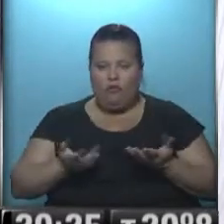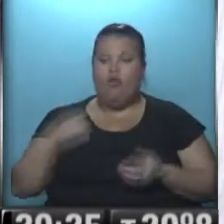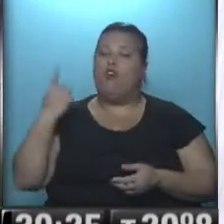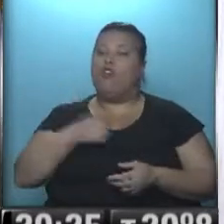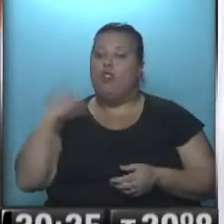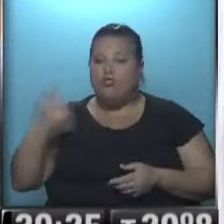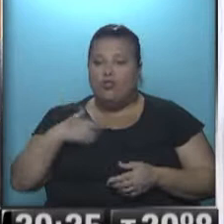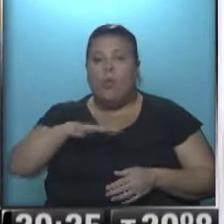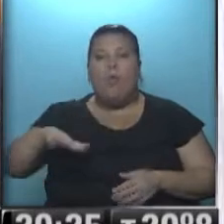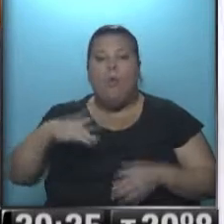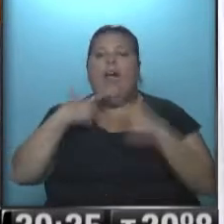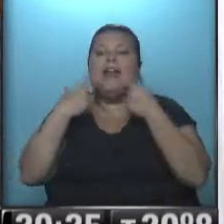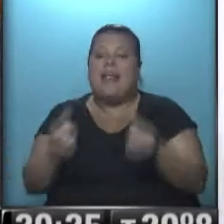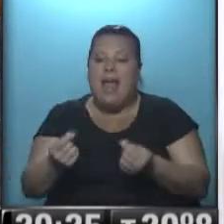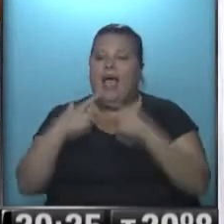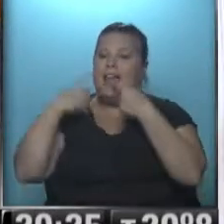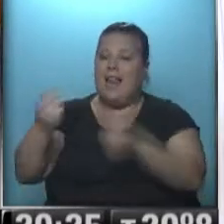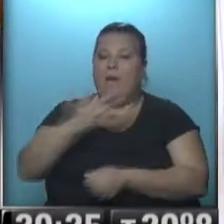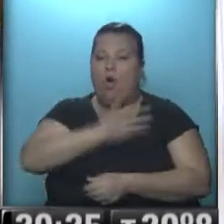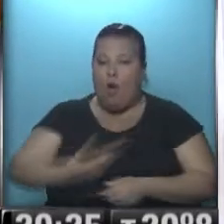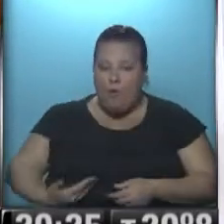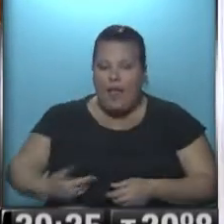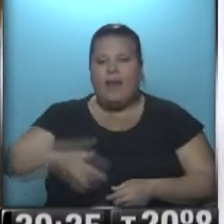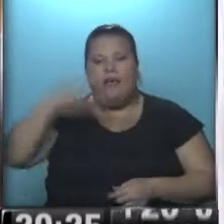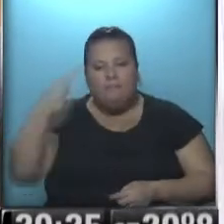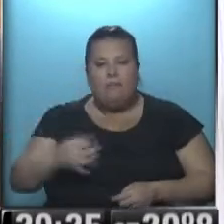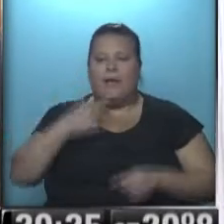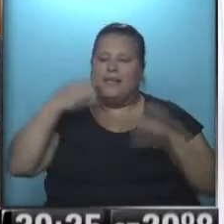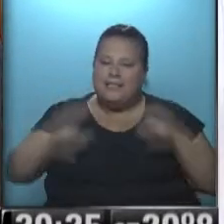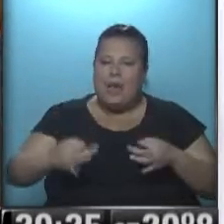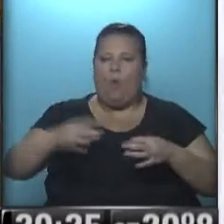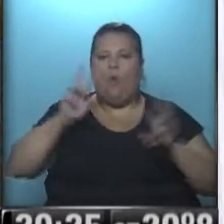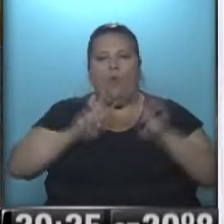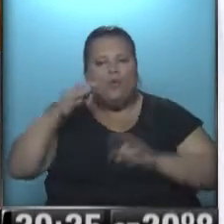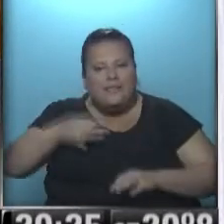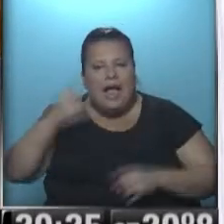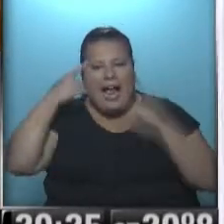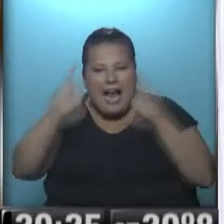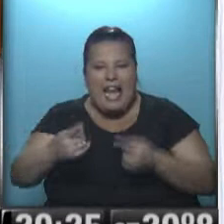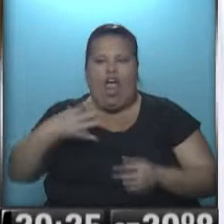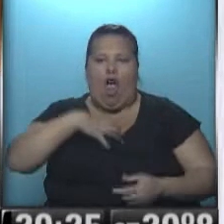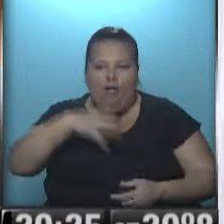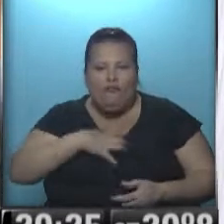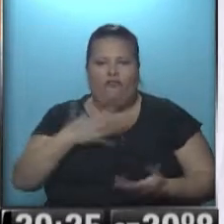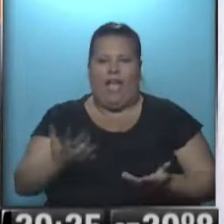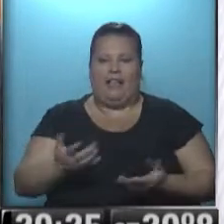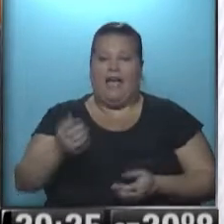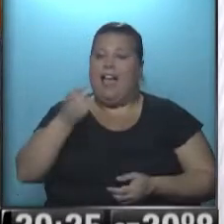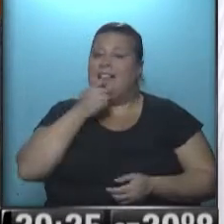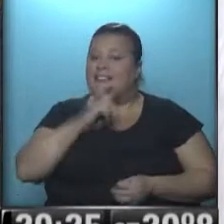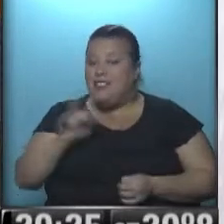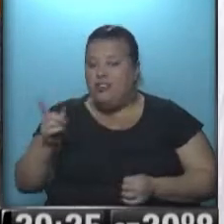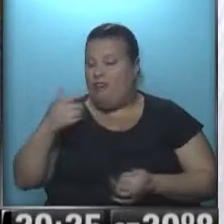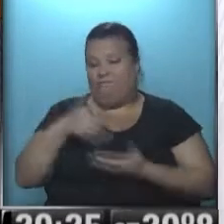en nuestro espacio reclamamos y le reclamamos al gobierno certidumbre, previsibilidad, certeza, credibilidad, confianza. Si no la